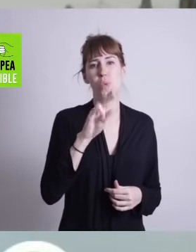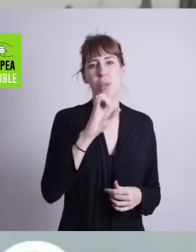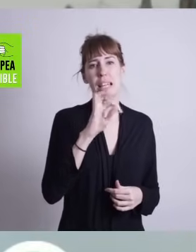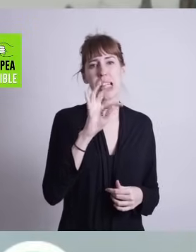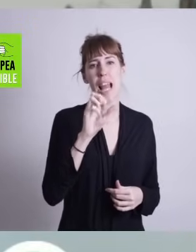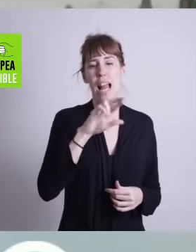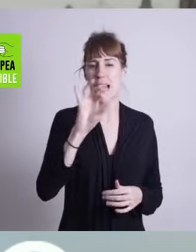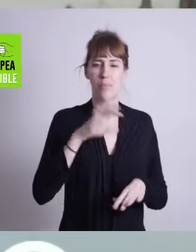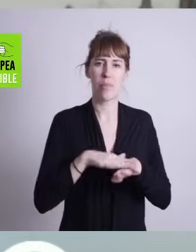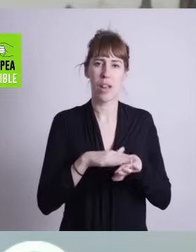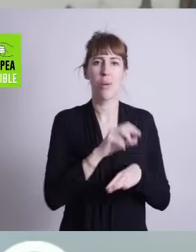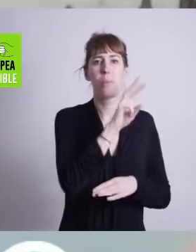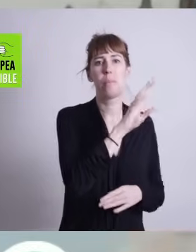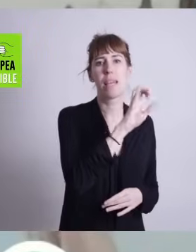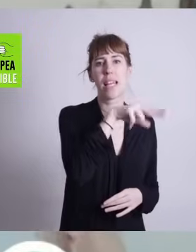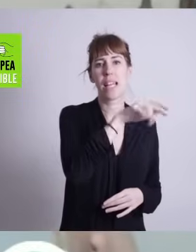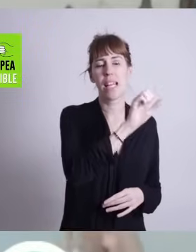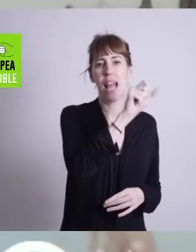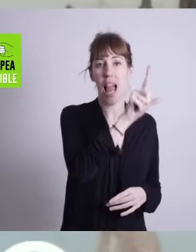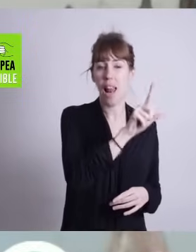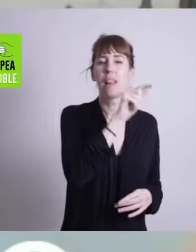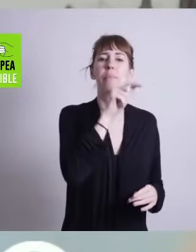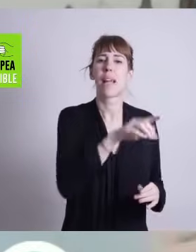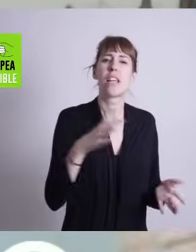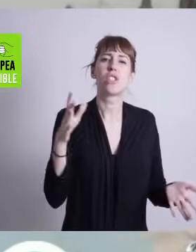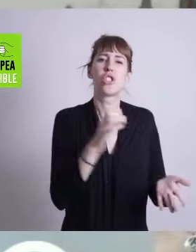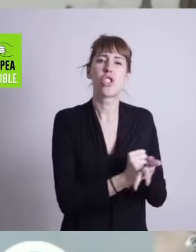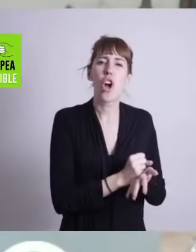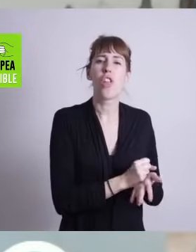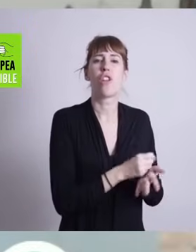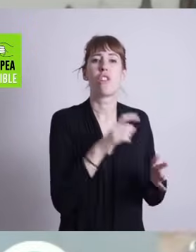la glándula pineal para poder hacer el, el, el, el, el,